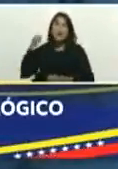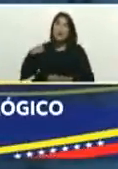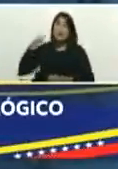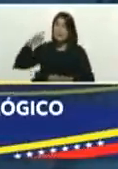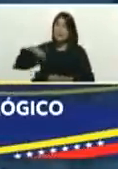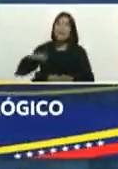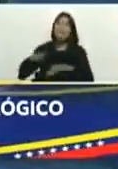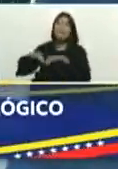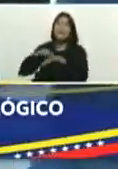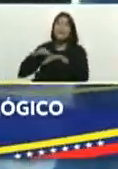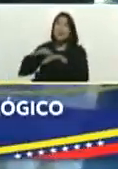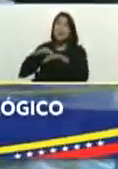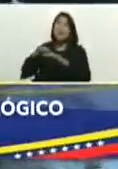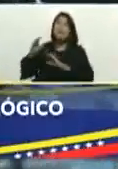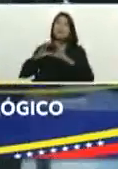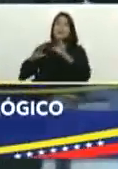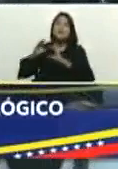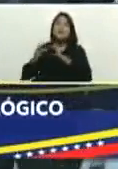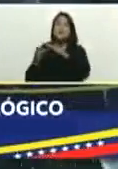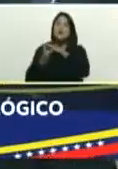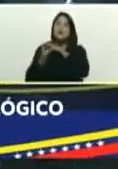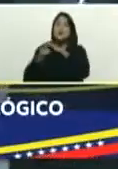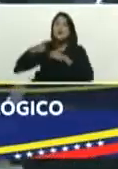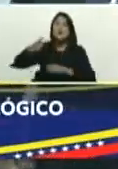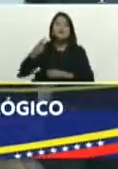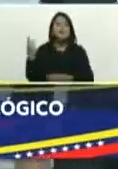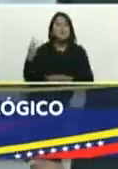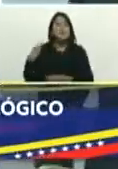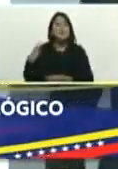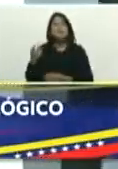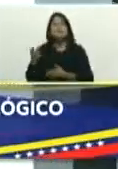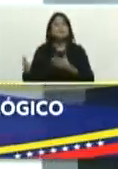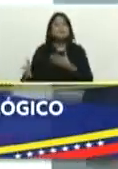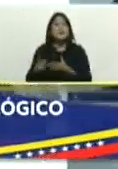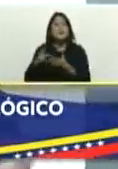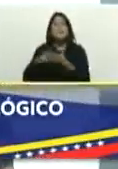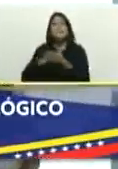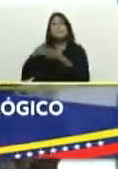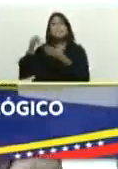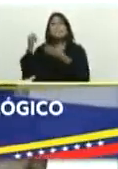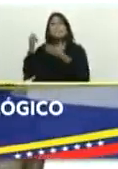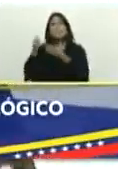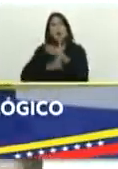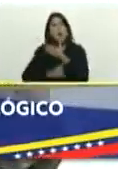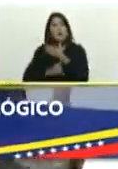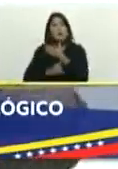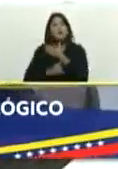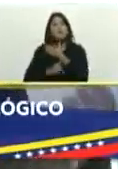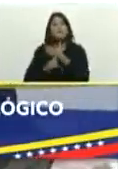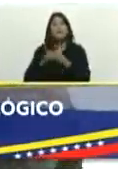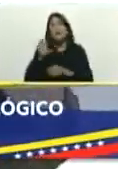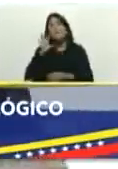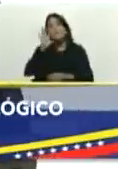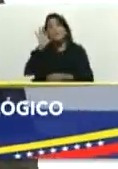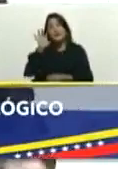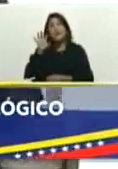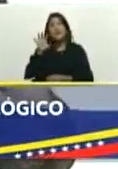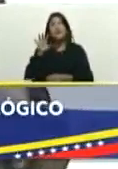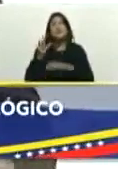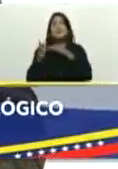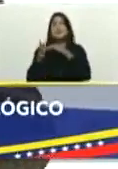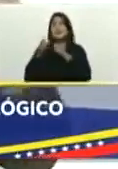Tecnología y estamos desarrollando un plan de transformación digital enmarcado dentro del Plan de la Patria, Objetivo Histórico, Desarrollo de las Capacidades Científico-Tecnológicas en